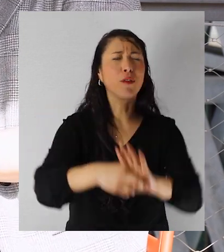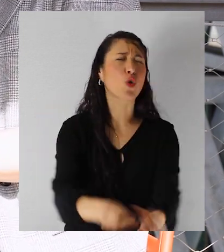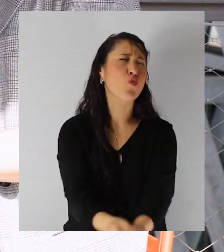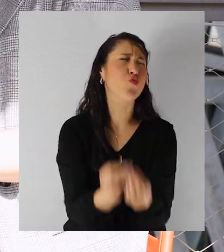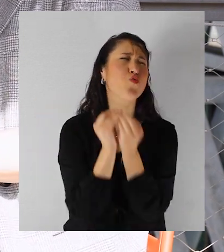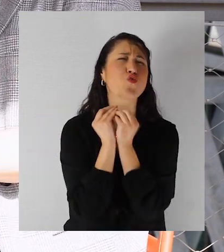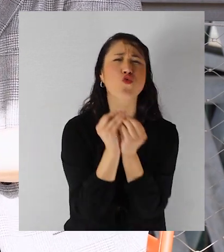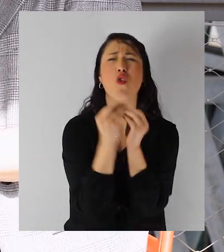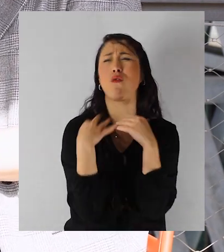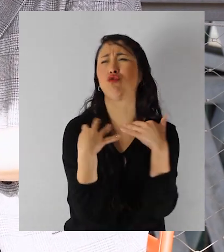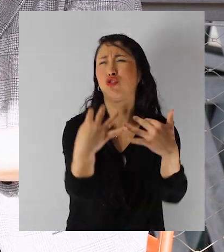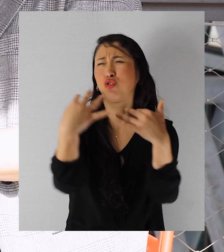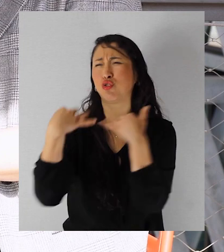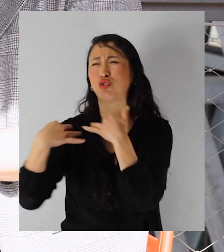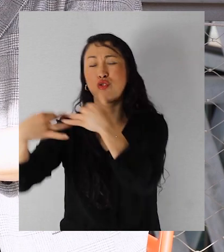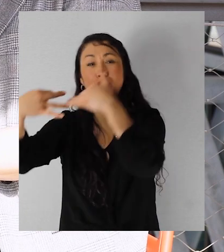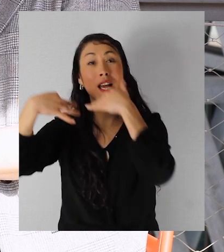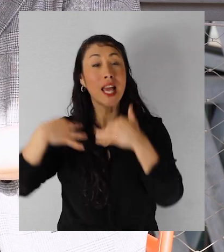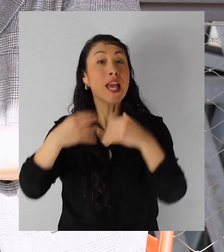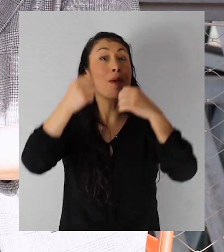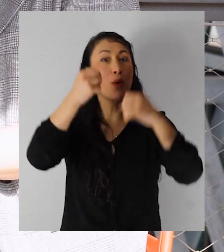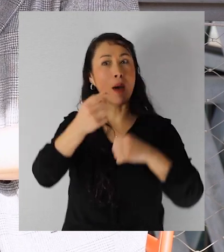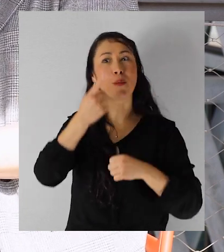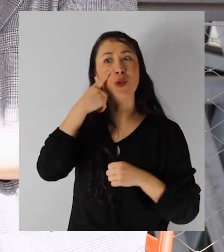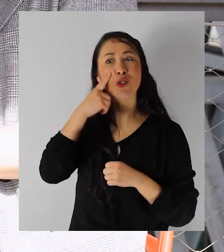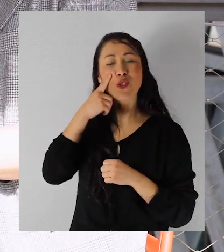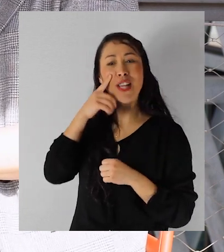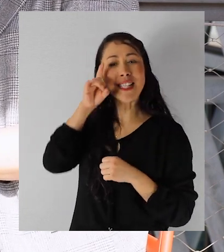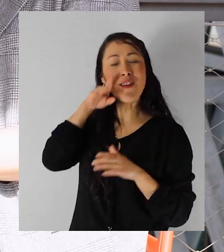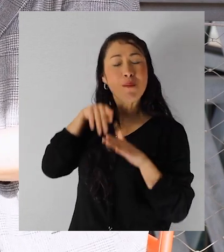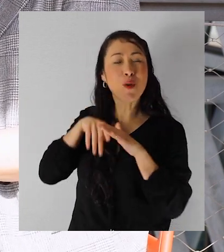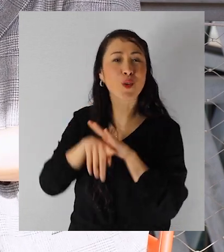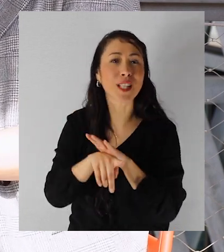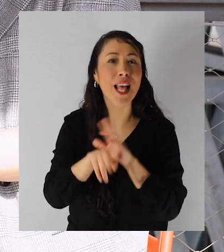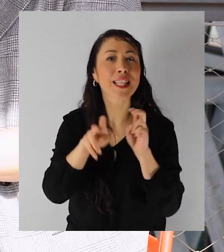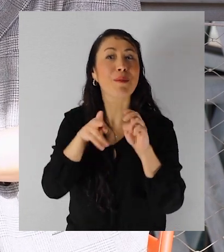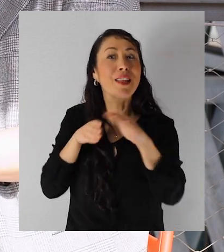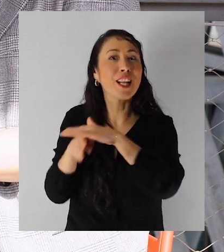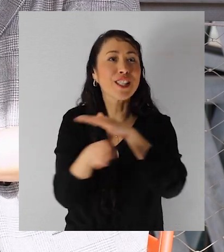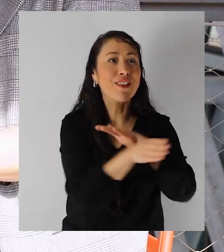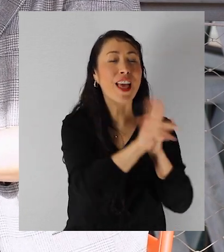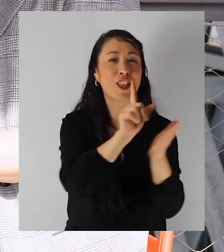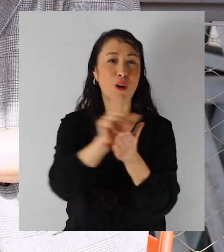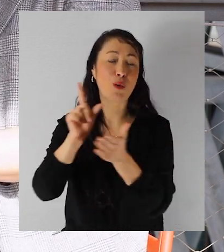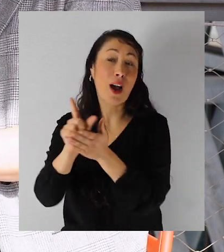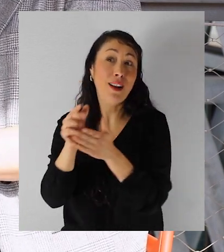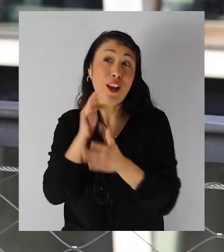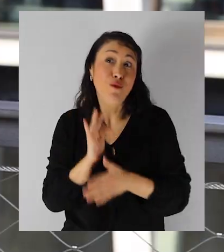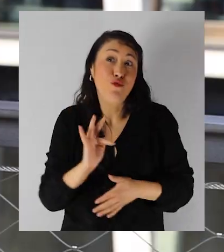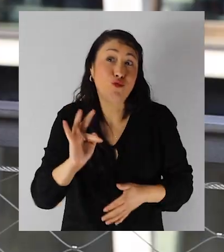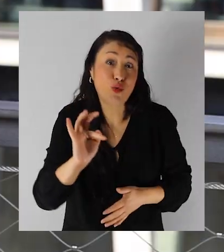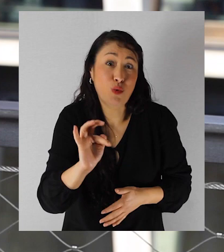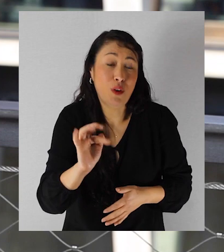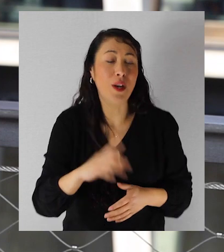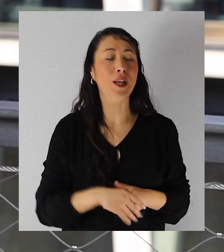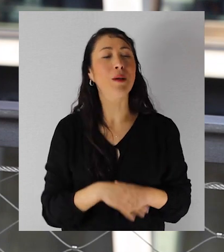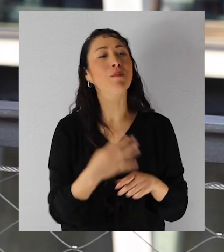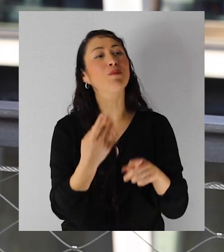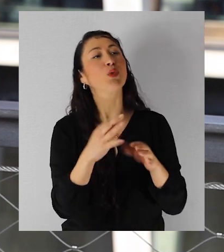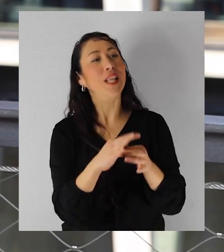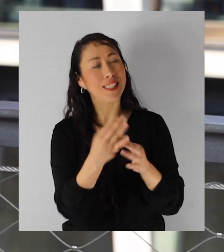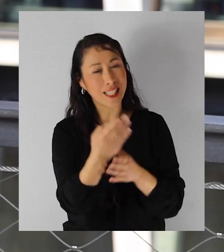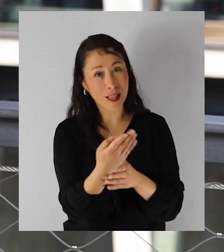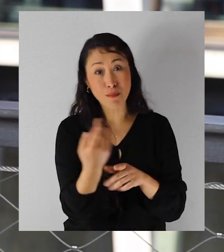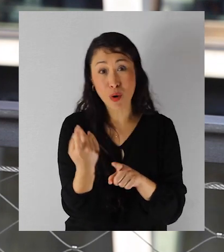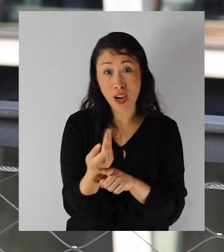sea lleno de gente y podamos también conocer y saber más sobre la accesibilidad de cada uno de los lugares en un futuro cercano. Gracias a ti, Andrea,